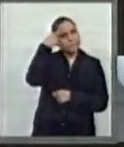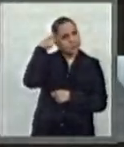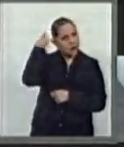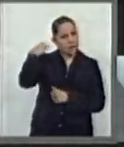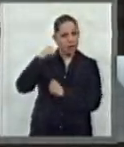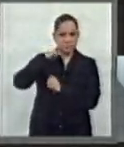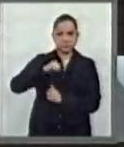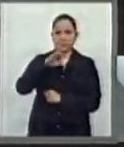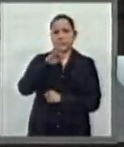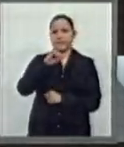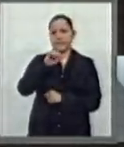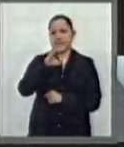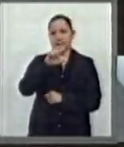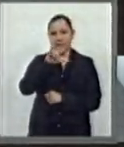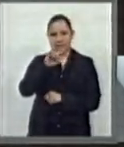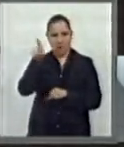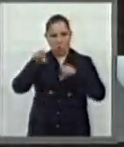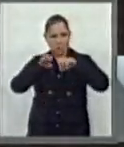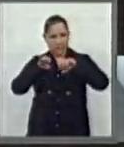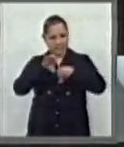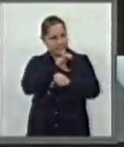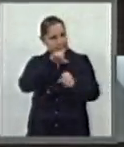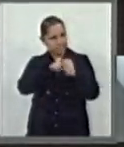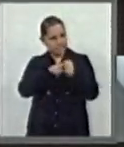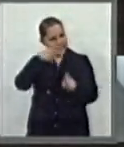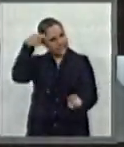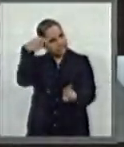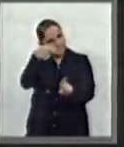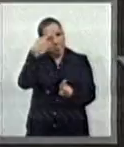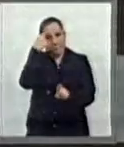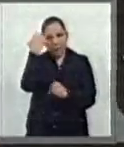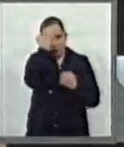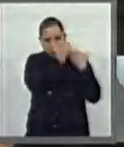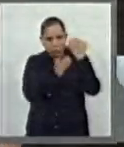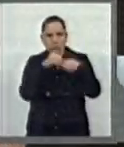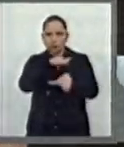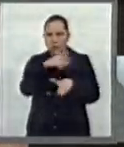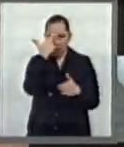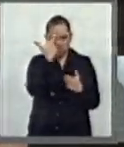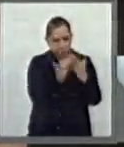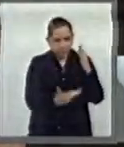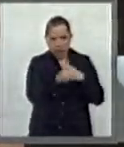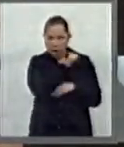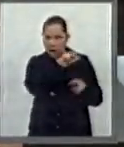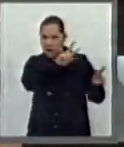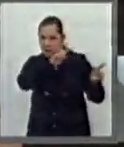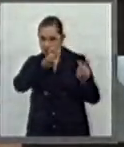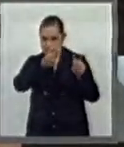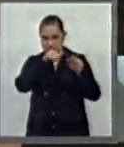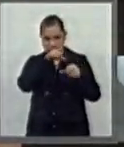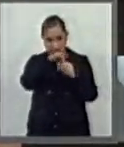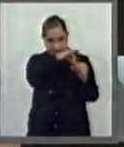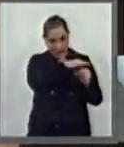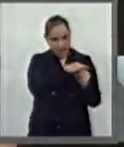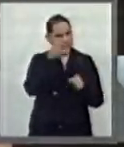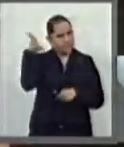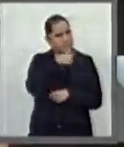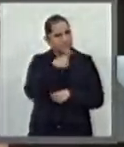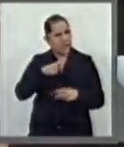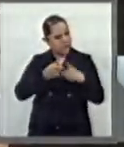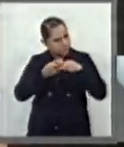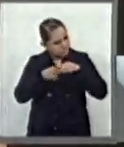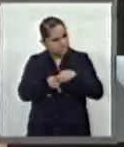Fiscalía Especializada para la Atención en Delitos Electorales a que inicie la investigación